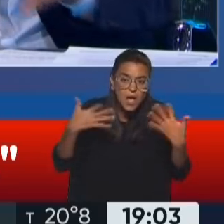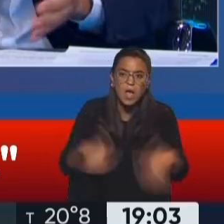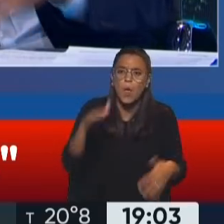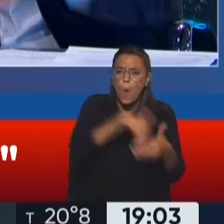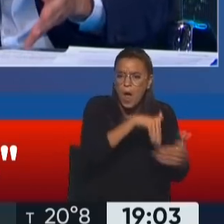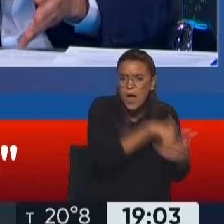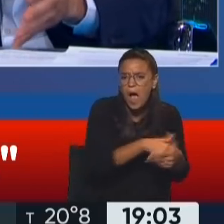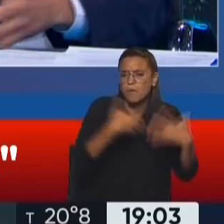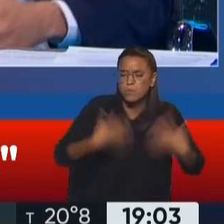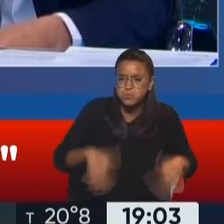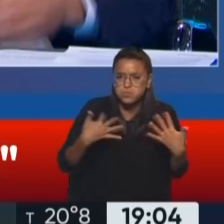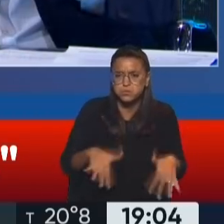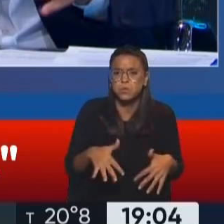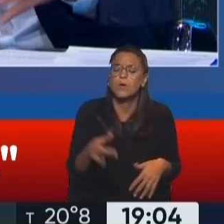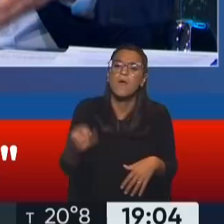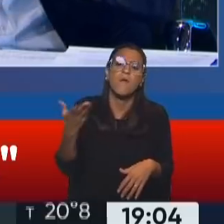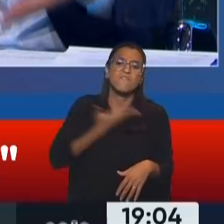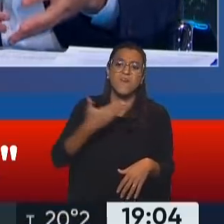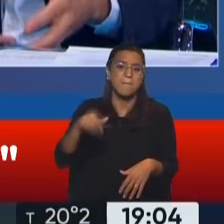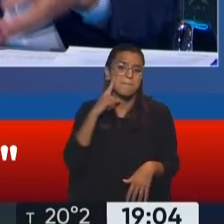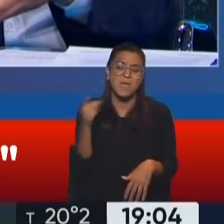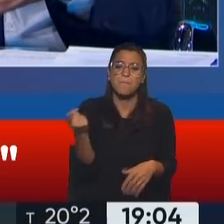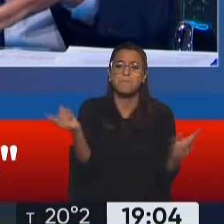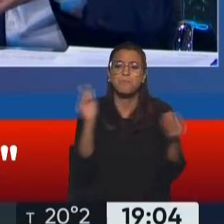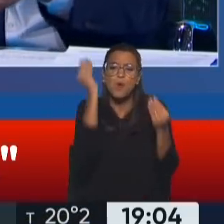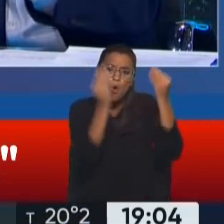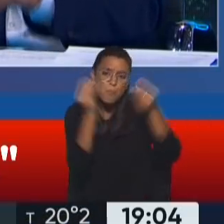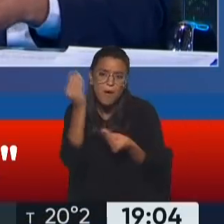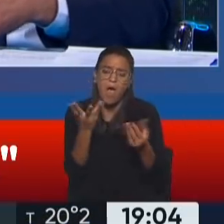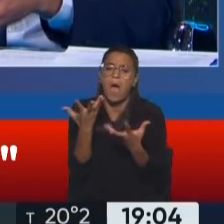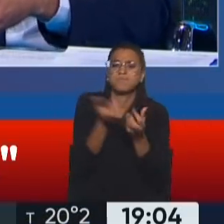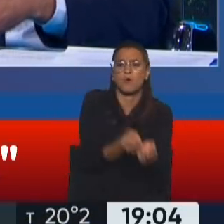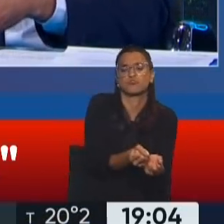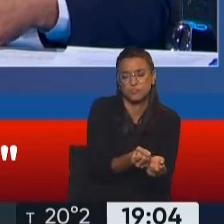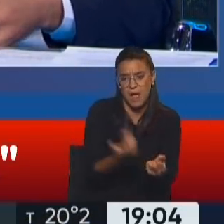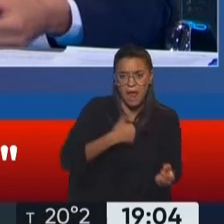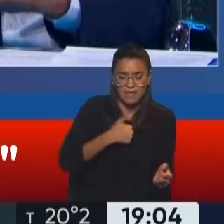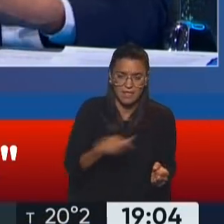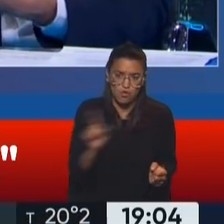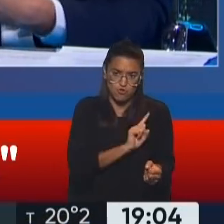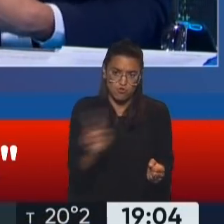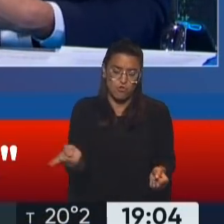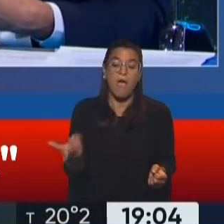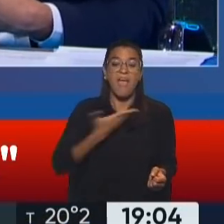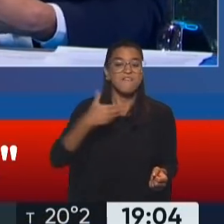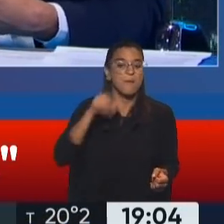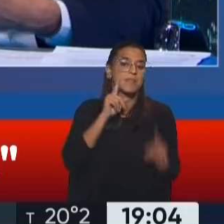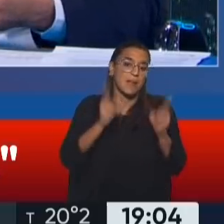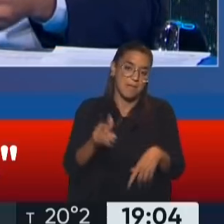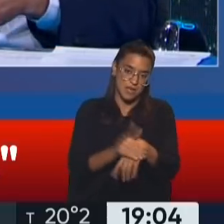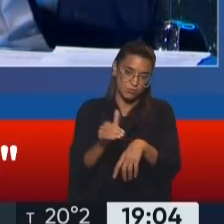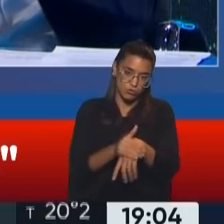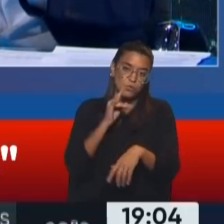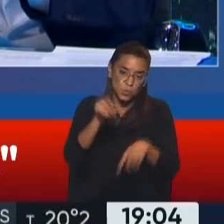bancaria, institucional, de todo tipo, el fondo no estaba preocupado en darle una mano a la Argentina, sobrellevar esa situación caótica de la que el fondo también había sido responsable,